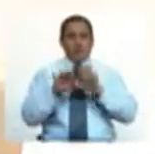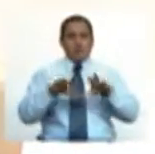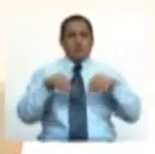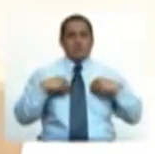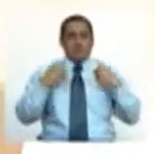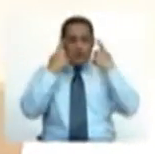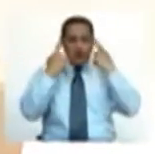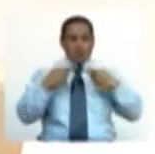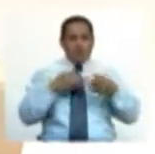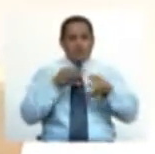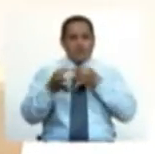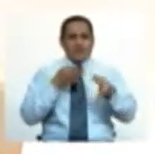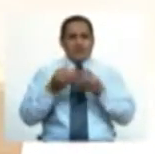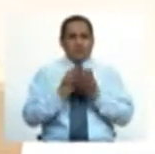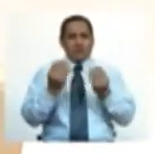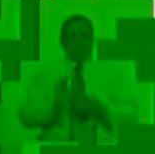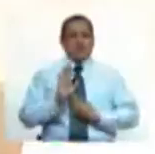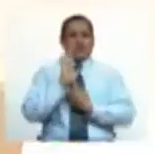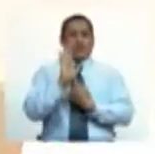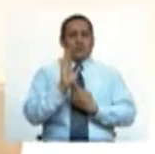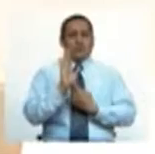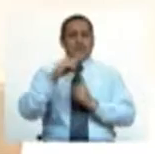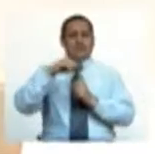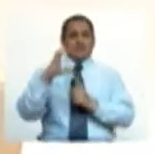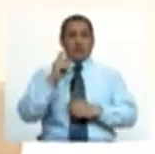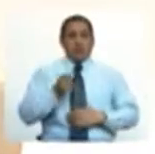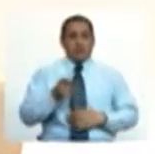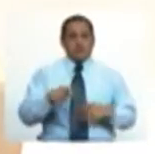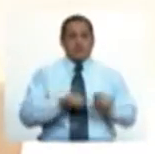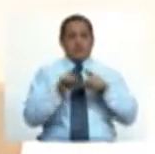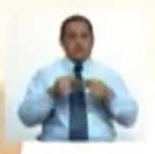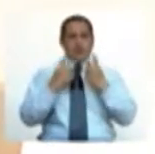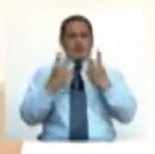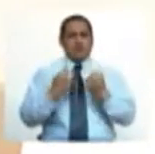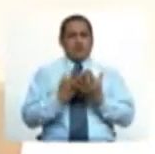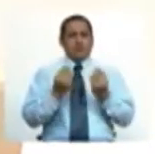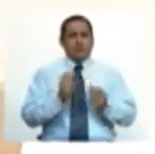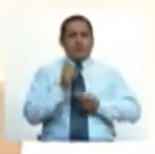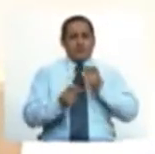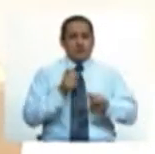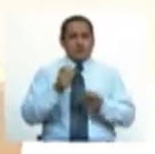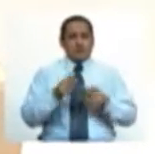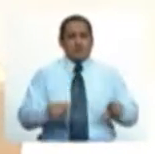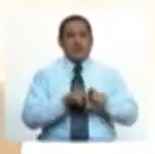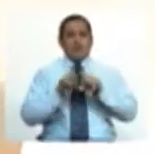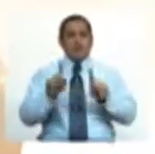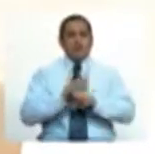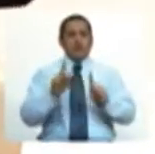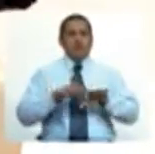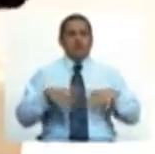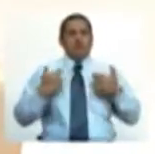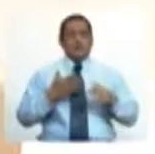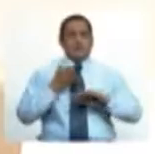esta interpretación que ha determinado el tribunal, podríamos encontrarnos frente a muchas personas que de repente, al no